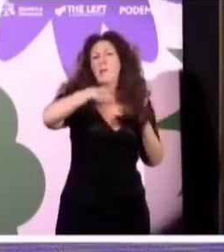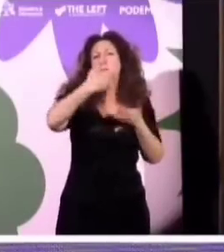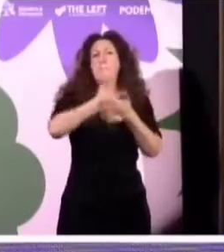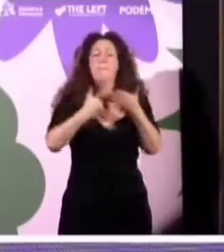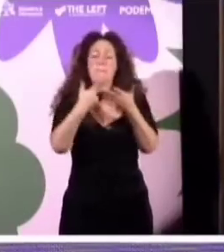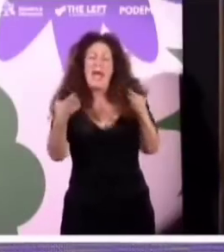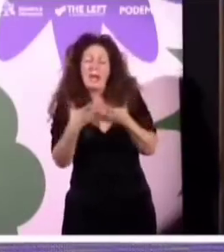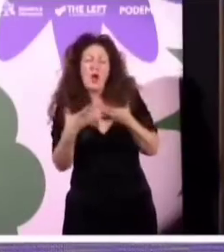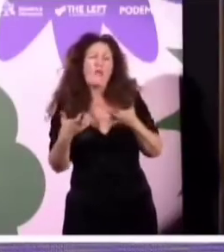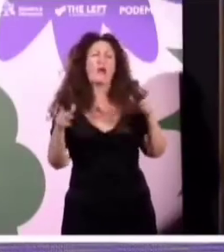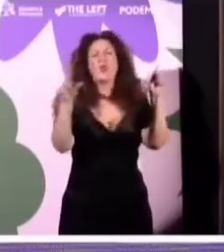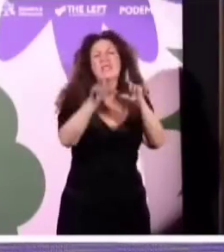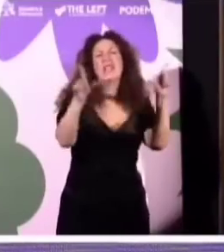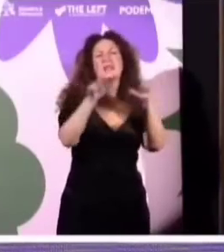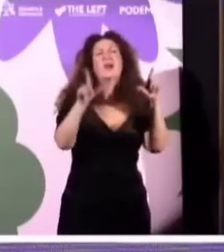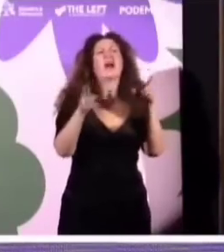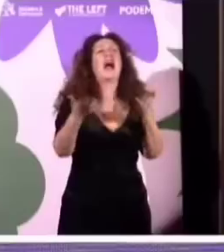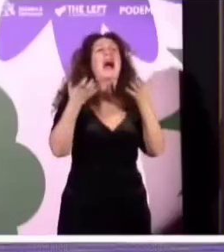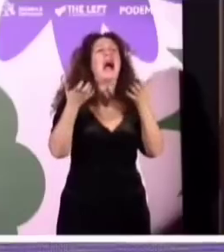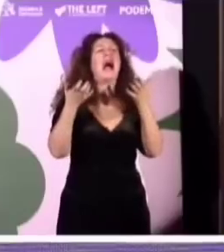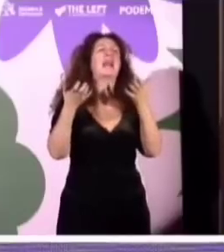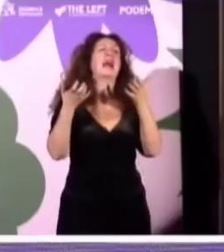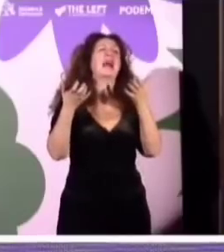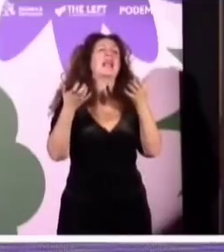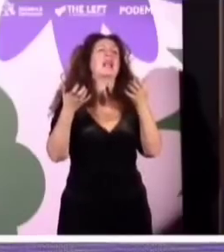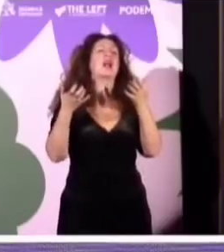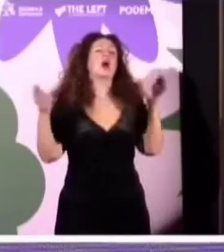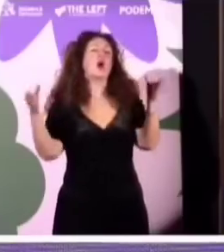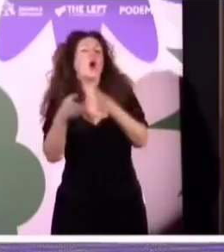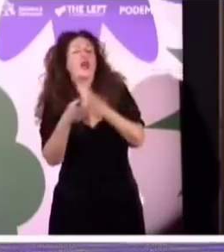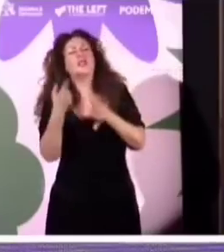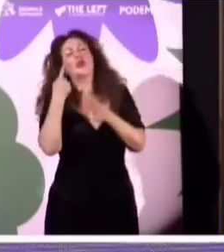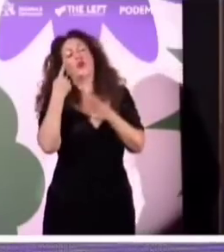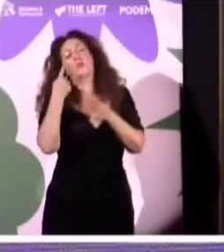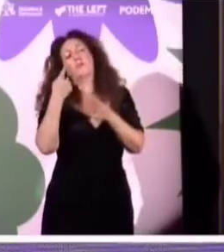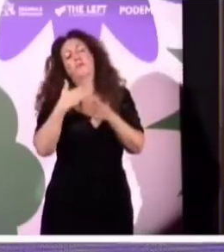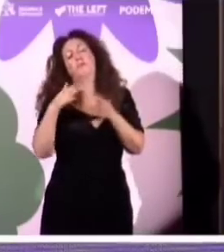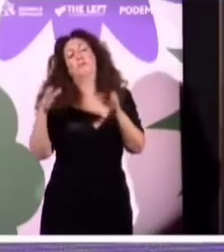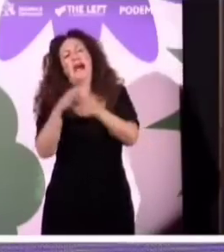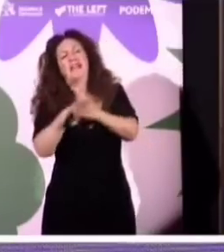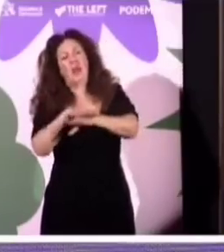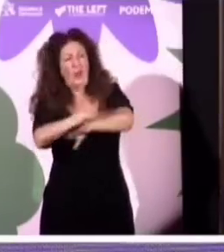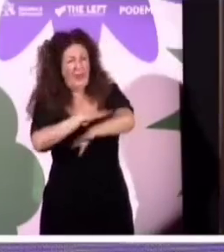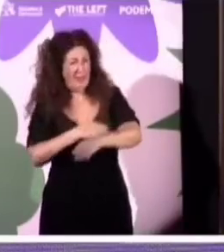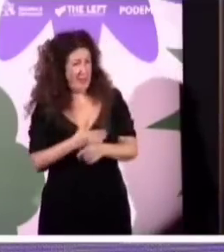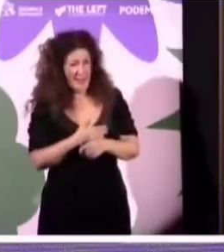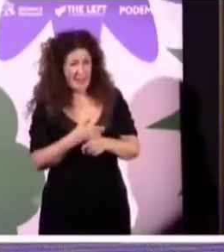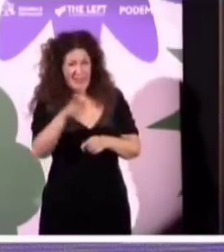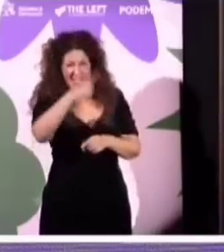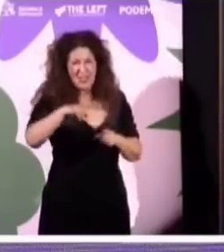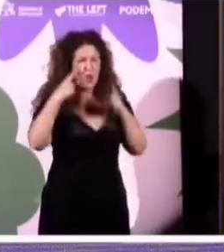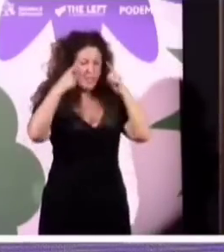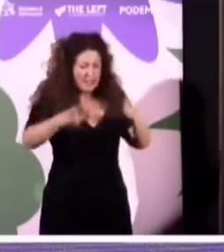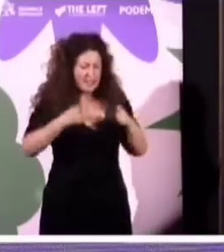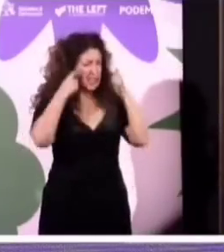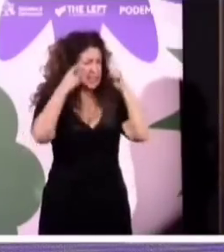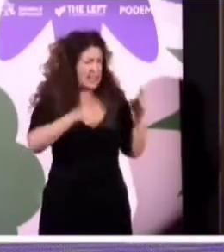periódico o en una televisión quién gana el Congreso de un partido de izquierdas. No han dejado de intentarlo nunca, pero aquello se